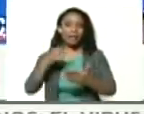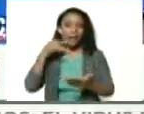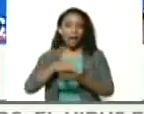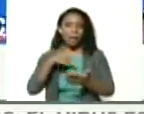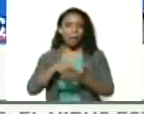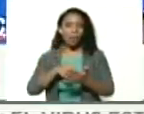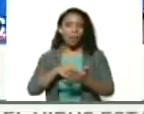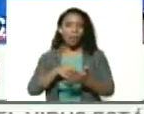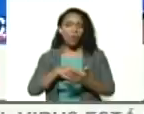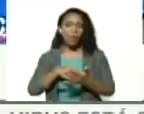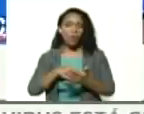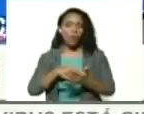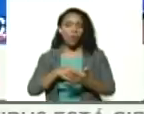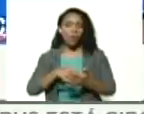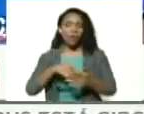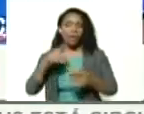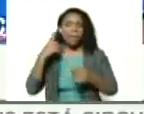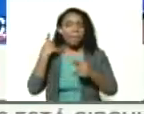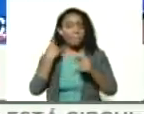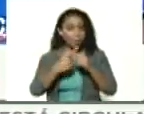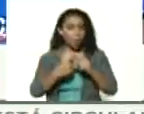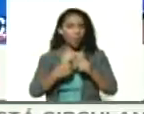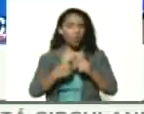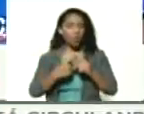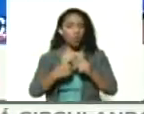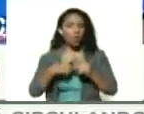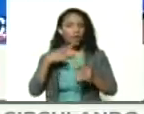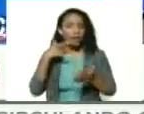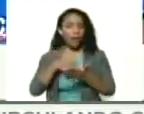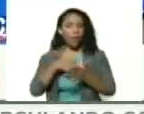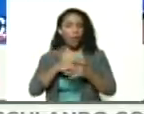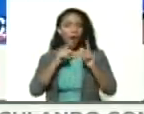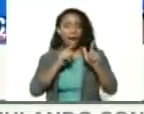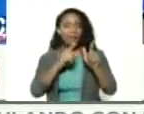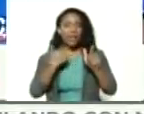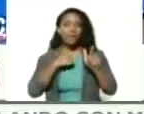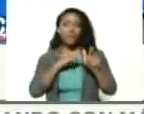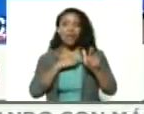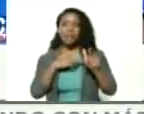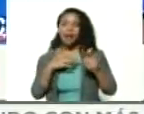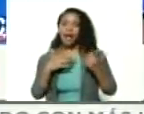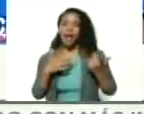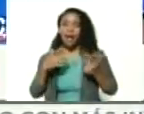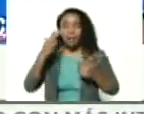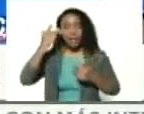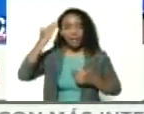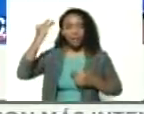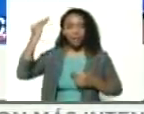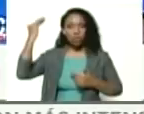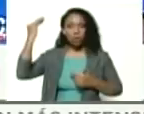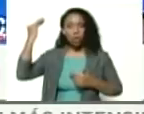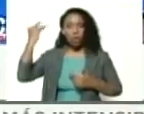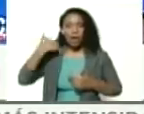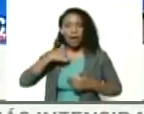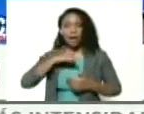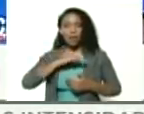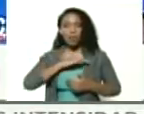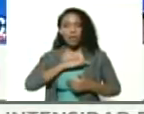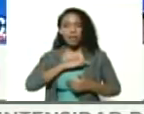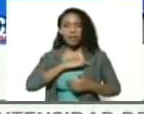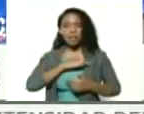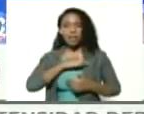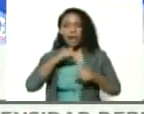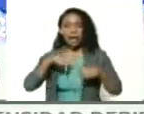desde Carabobo y por Carabobo. Esa es nuestra ilusión y nuestra esperanza. Esta